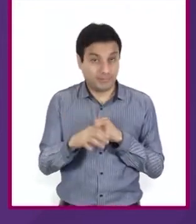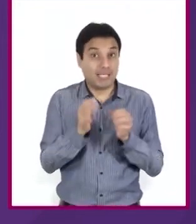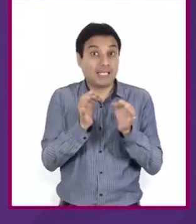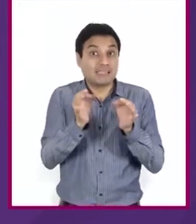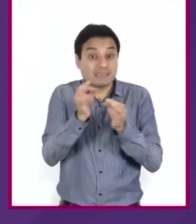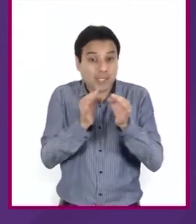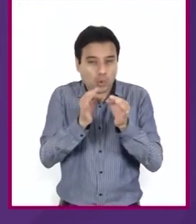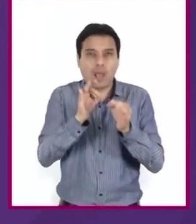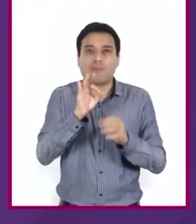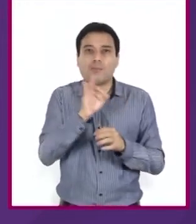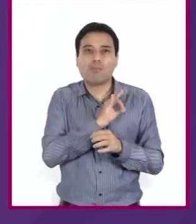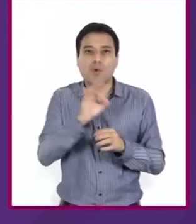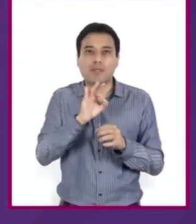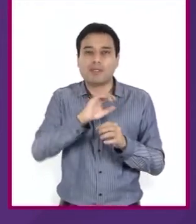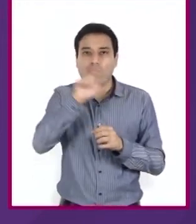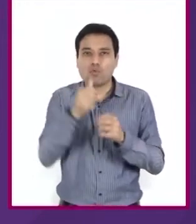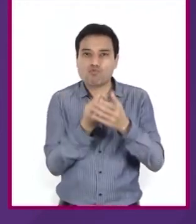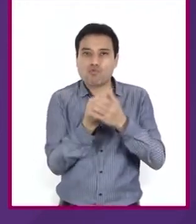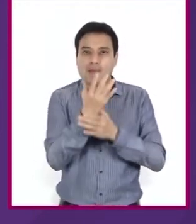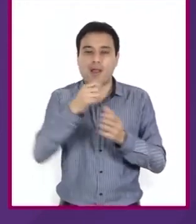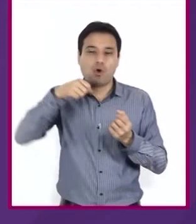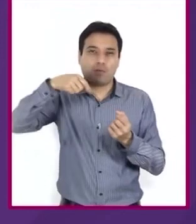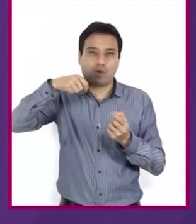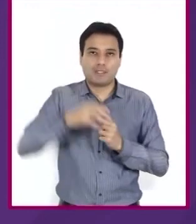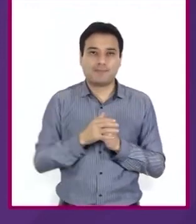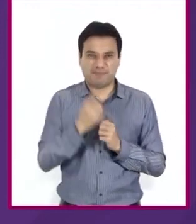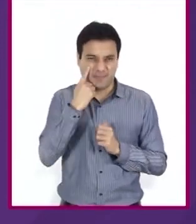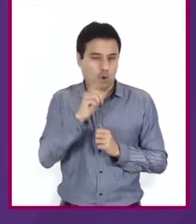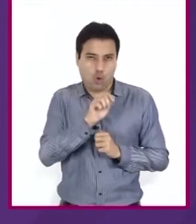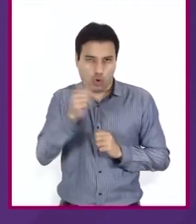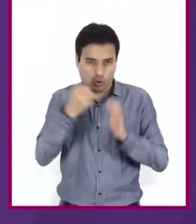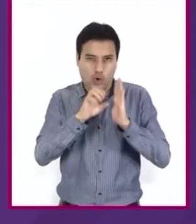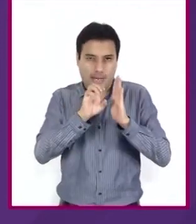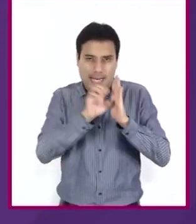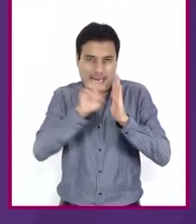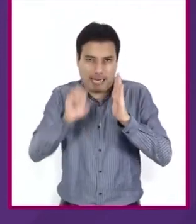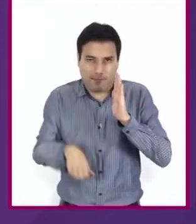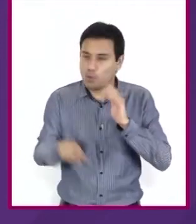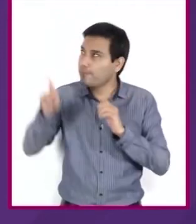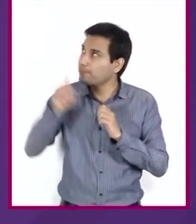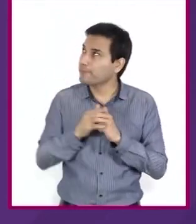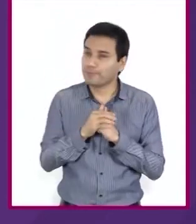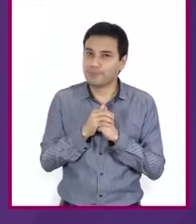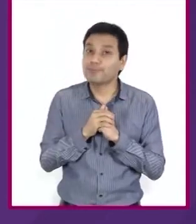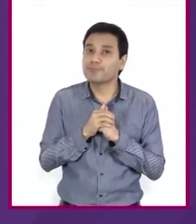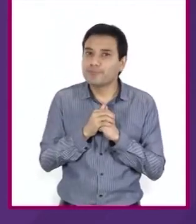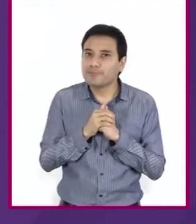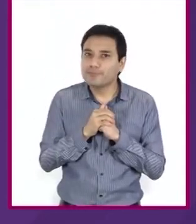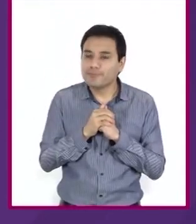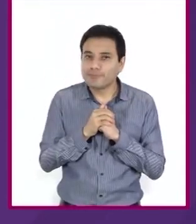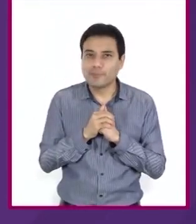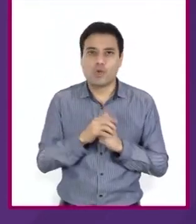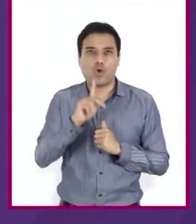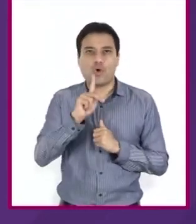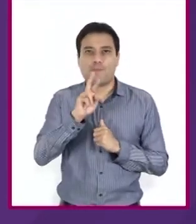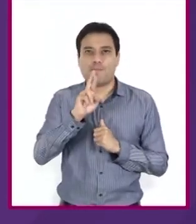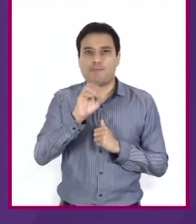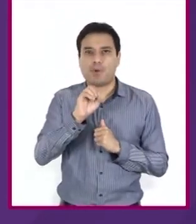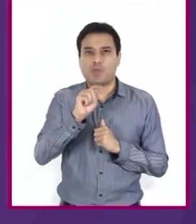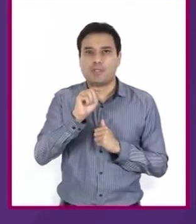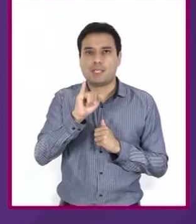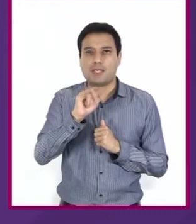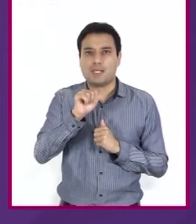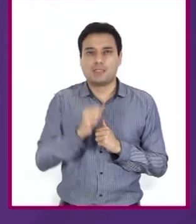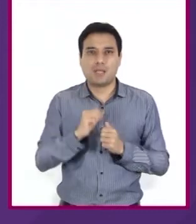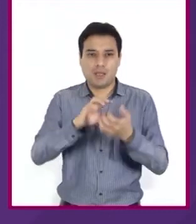generar distintas hormonas. Pasando a otra biomolécula que forma parte de nuestro cuerpo, encontramos a las proteínas, que son